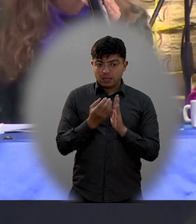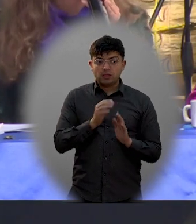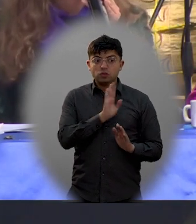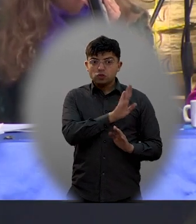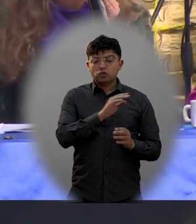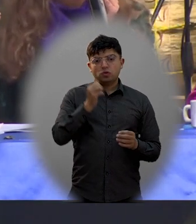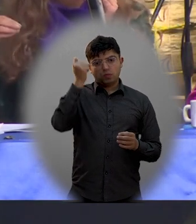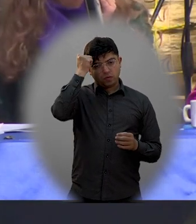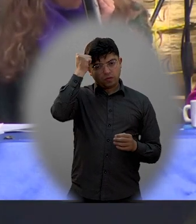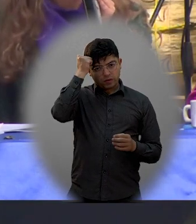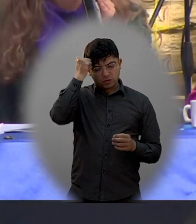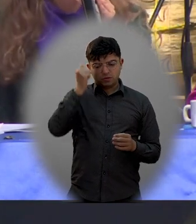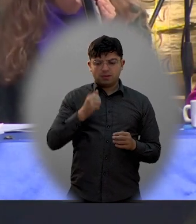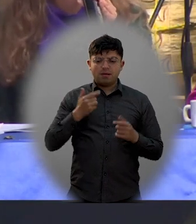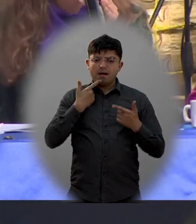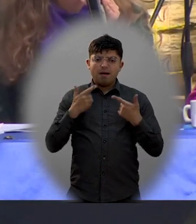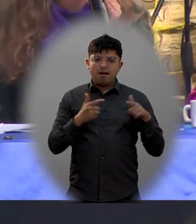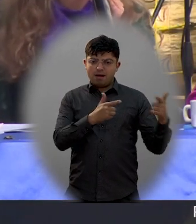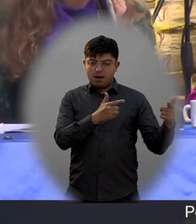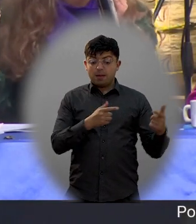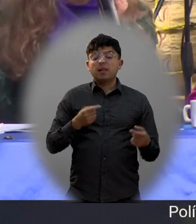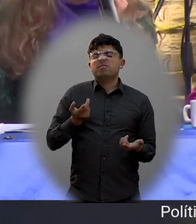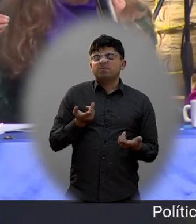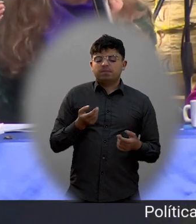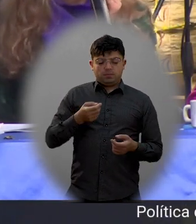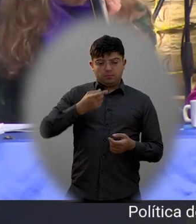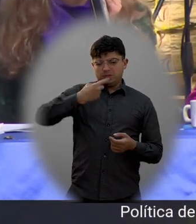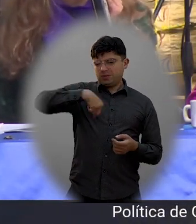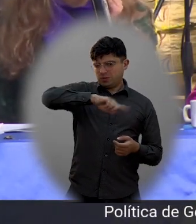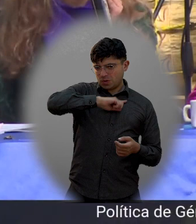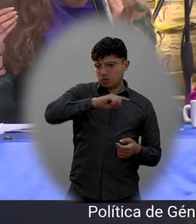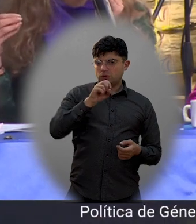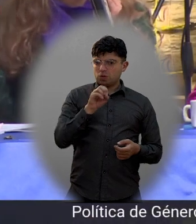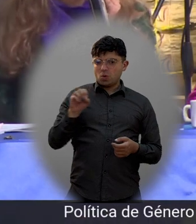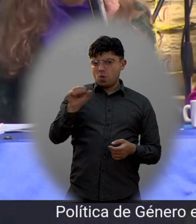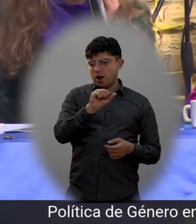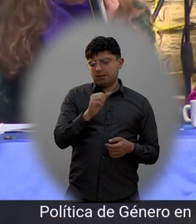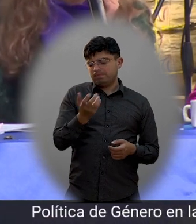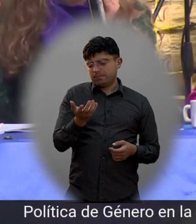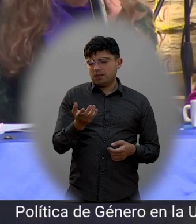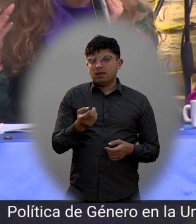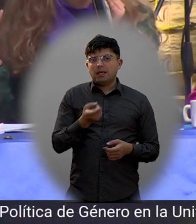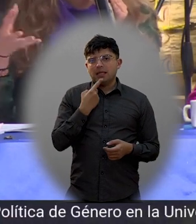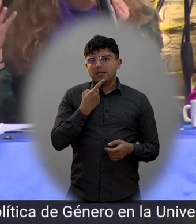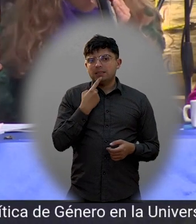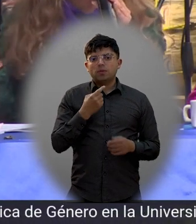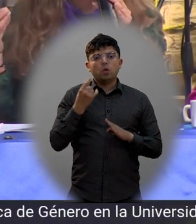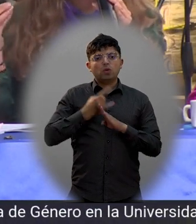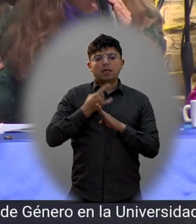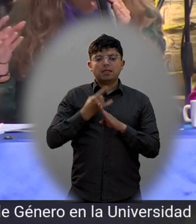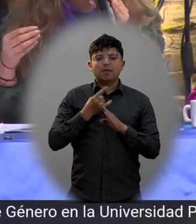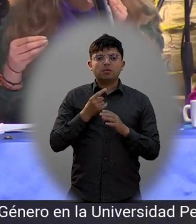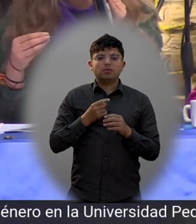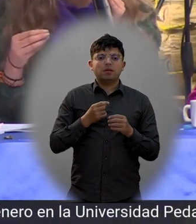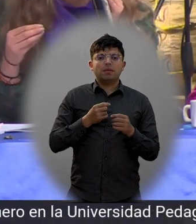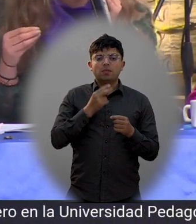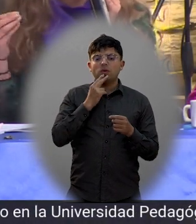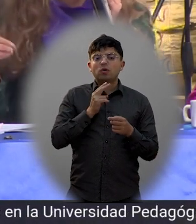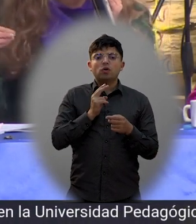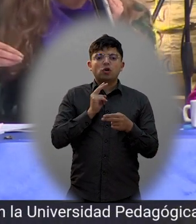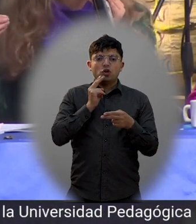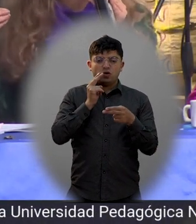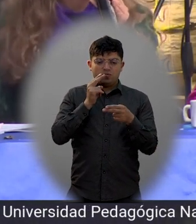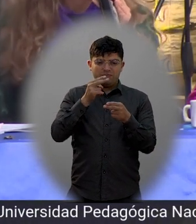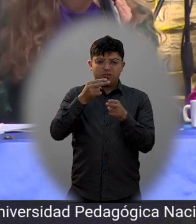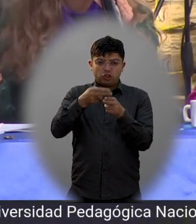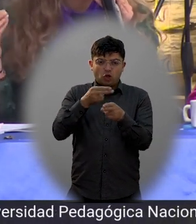mismos profesores se burlan cuando nosotros, nosotras decimos, utilizamos pronombres neutros. Sí, y